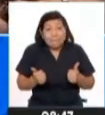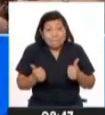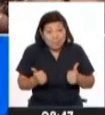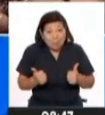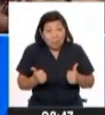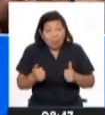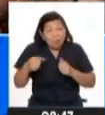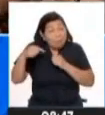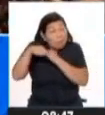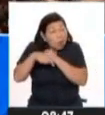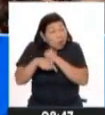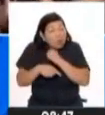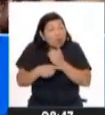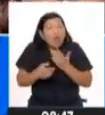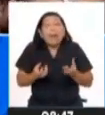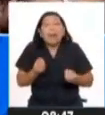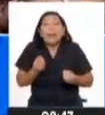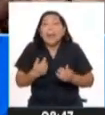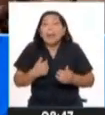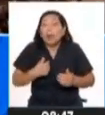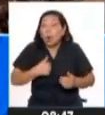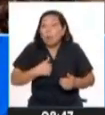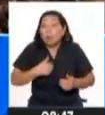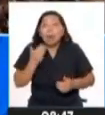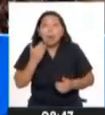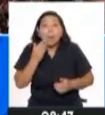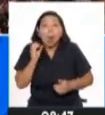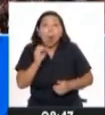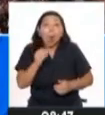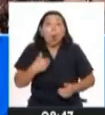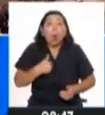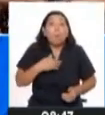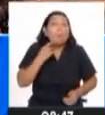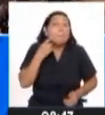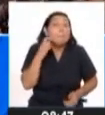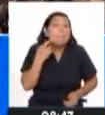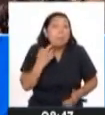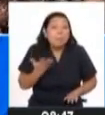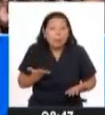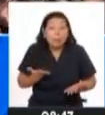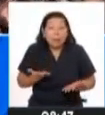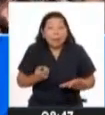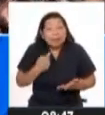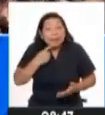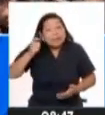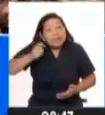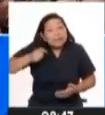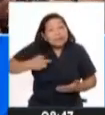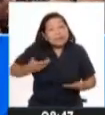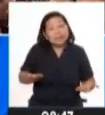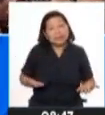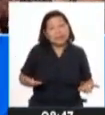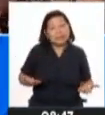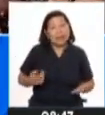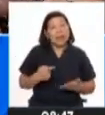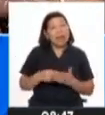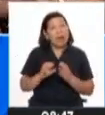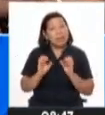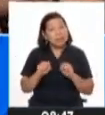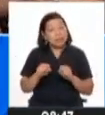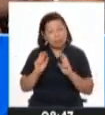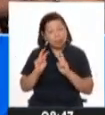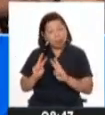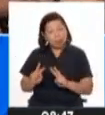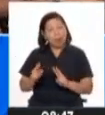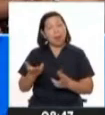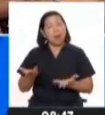más profundo y en lo que hay que intervenir de manera ya más grande, con todos los recursos necesarios. Y siempre